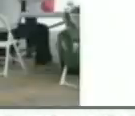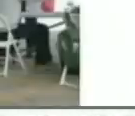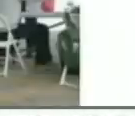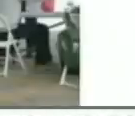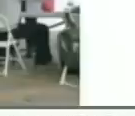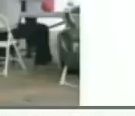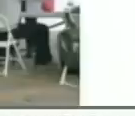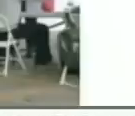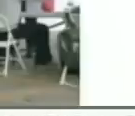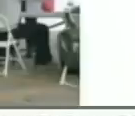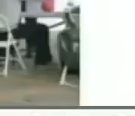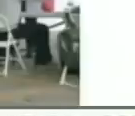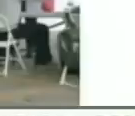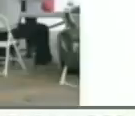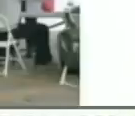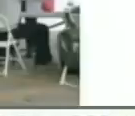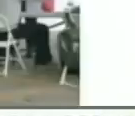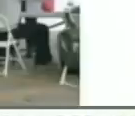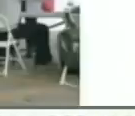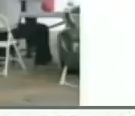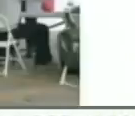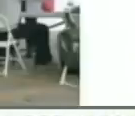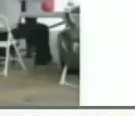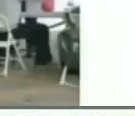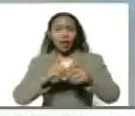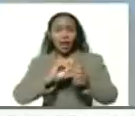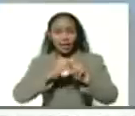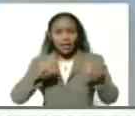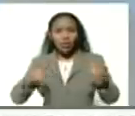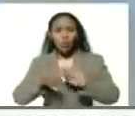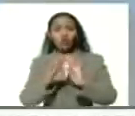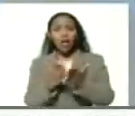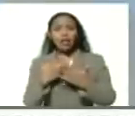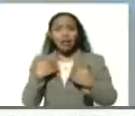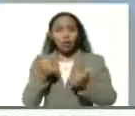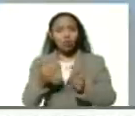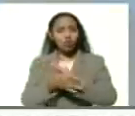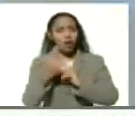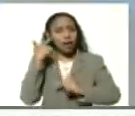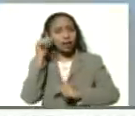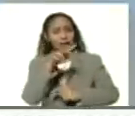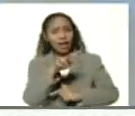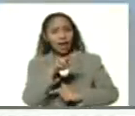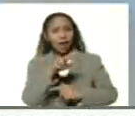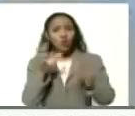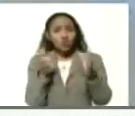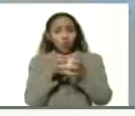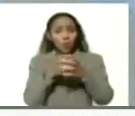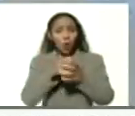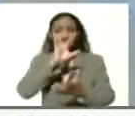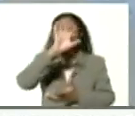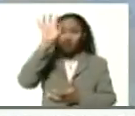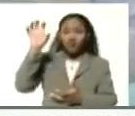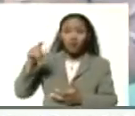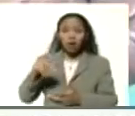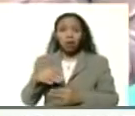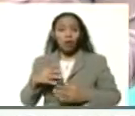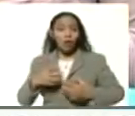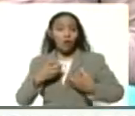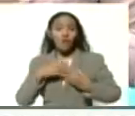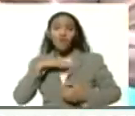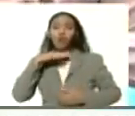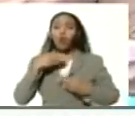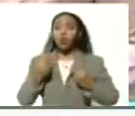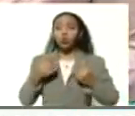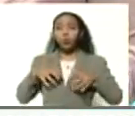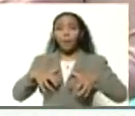Ustedes saben, y así lo ha señalado la Organización Mundial de la Salud, que un grupo de países ricos han acumulado